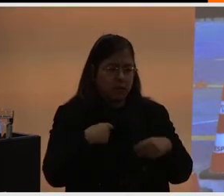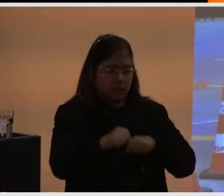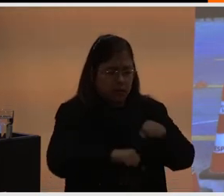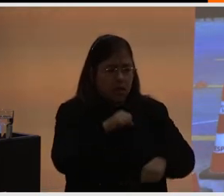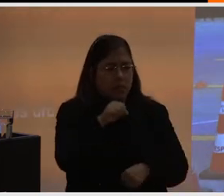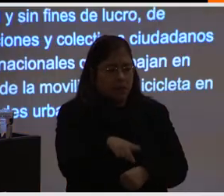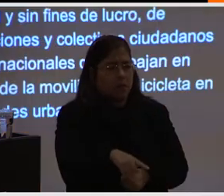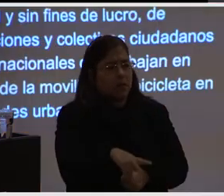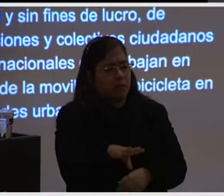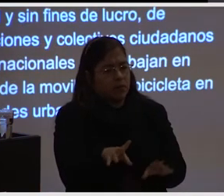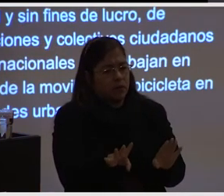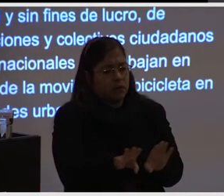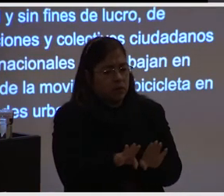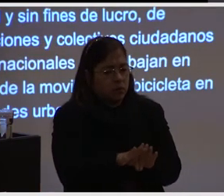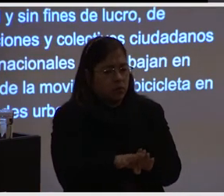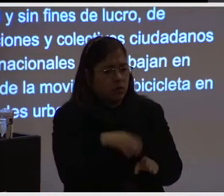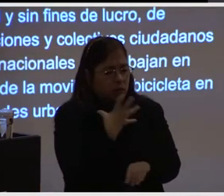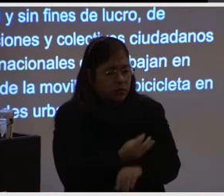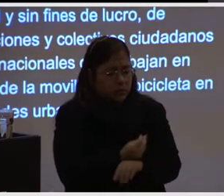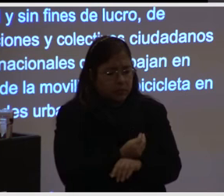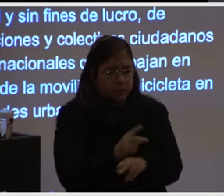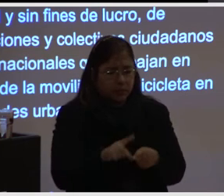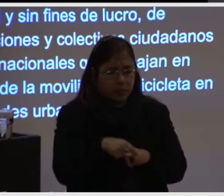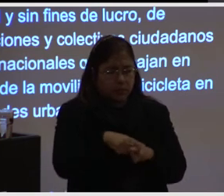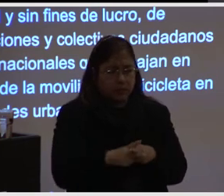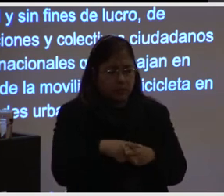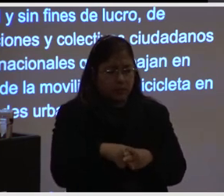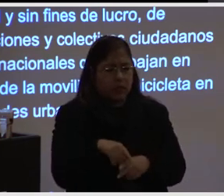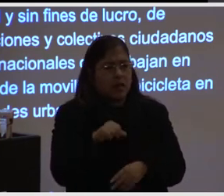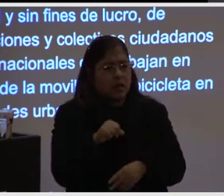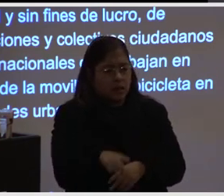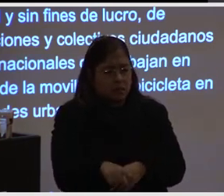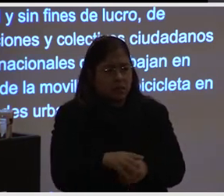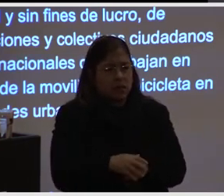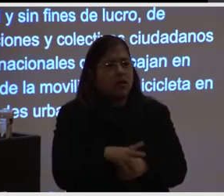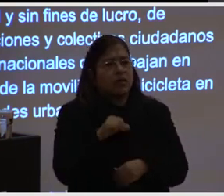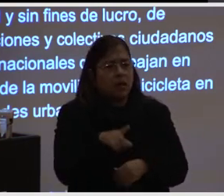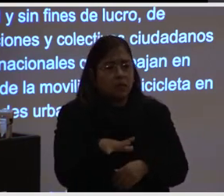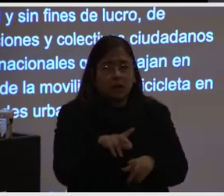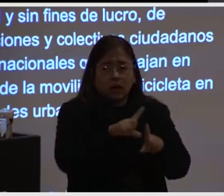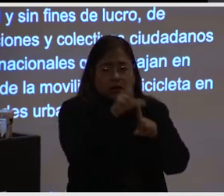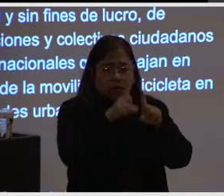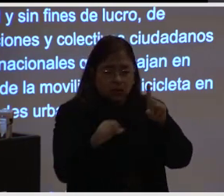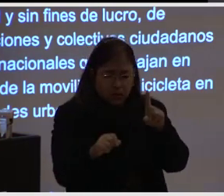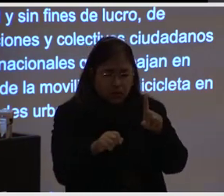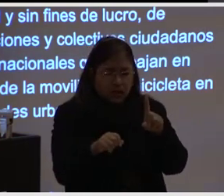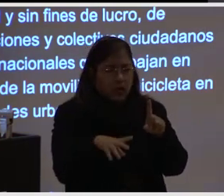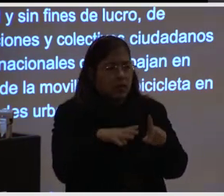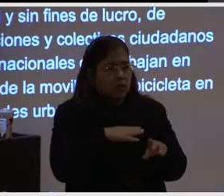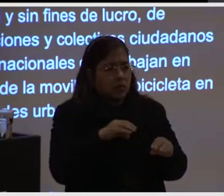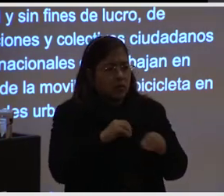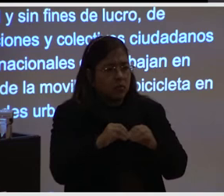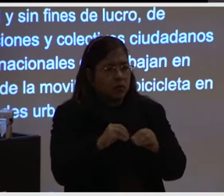una más y bueno somos un movimiento nacional somos parte de la red nacional del ciclismo urbano y